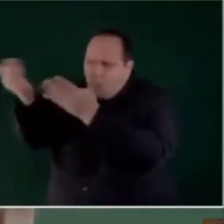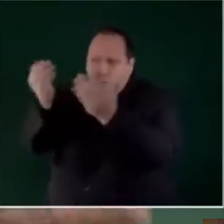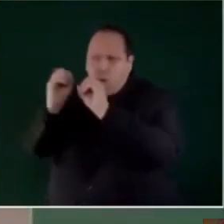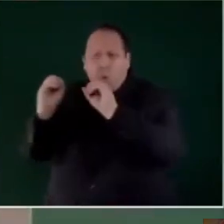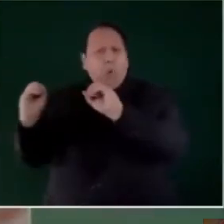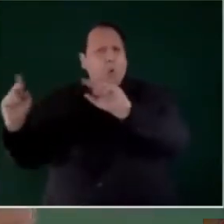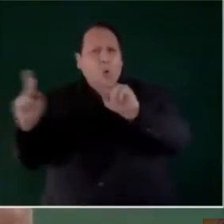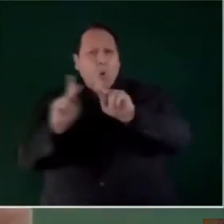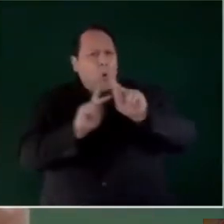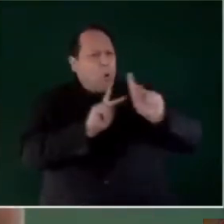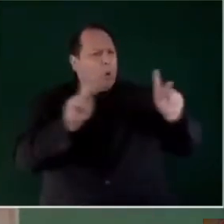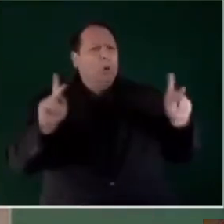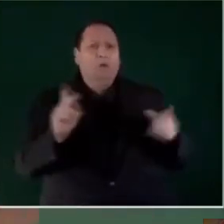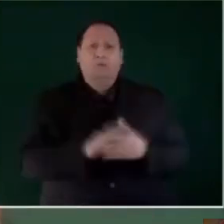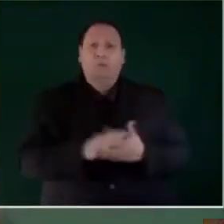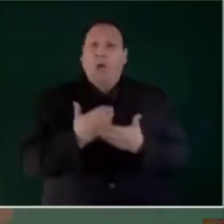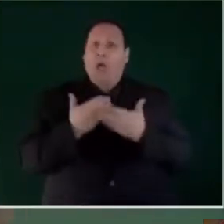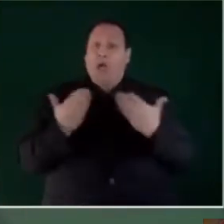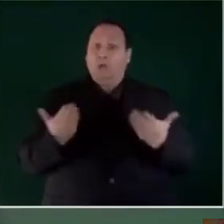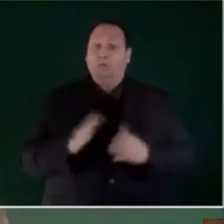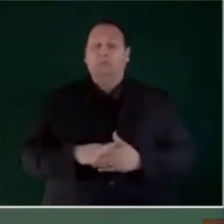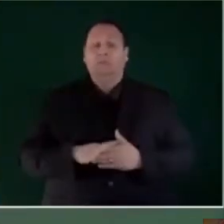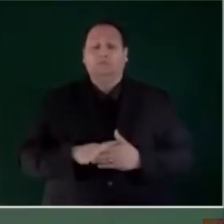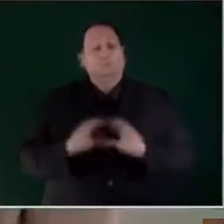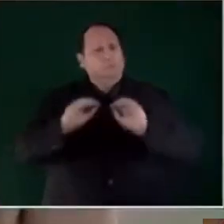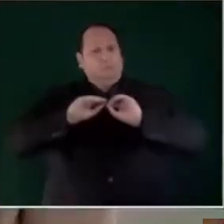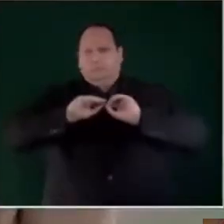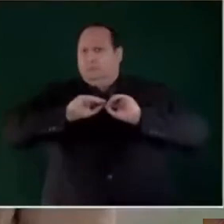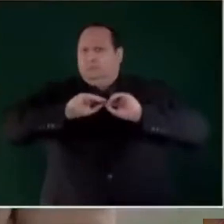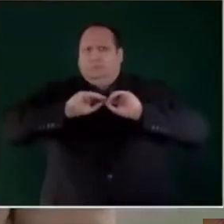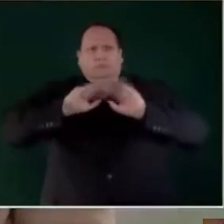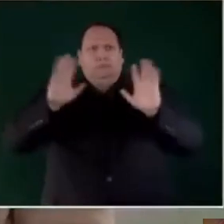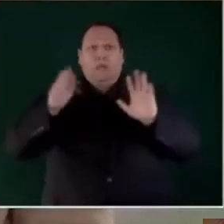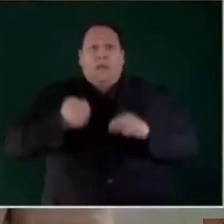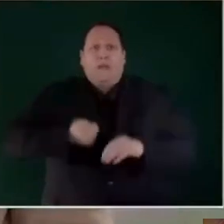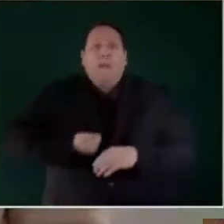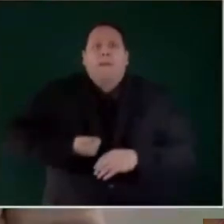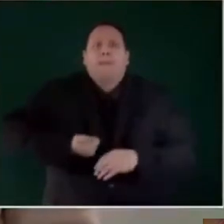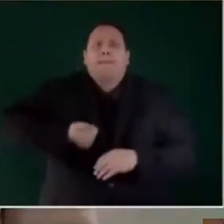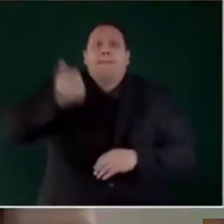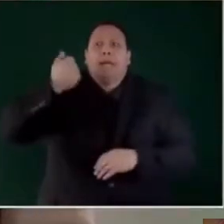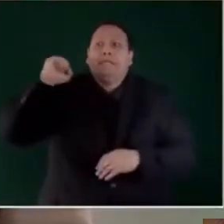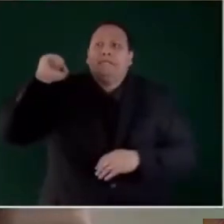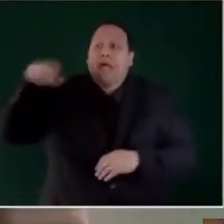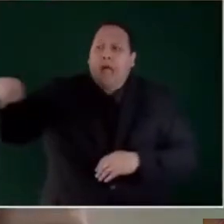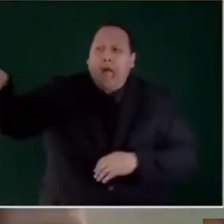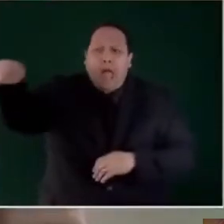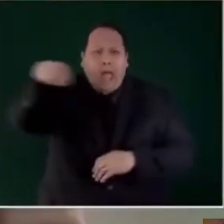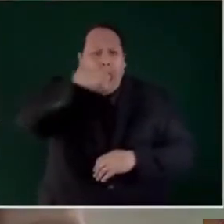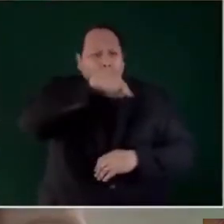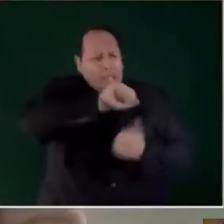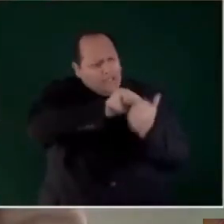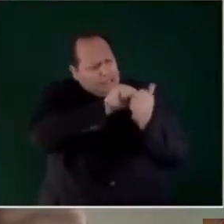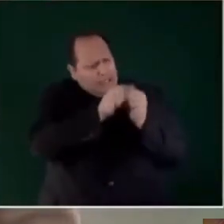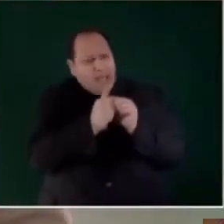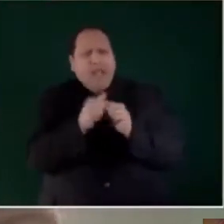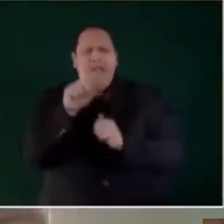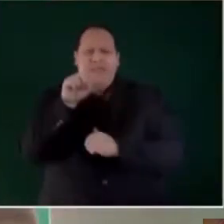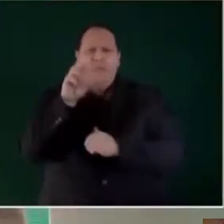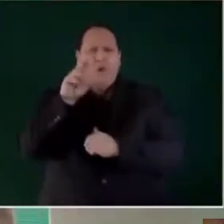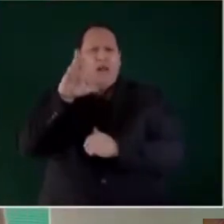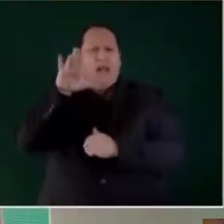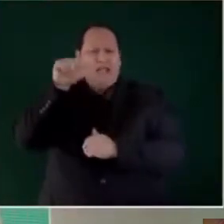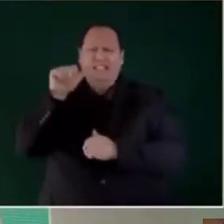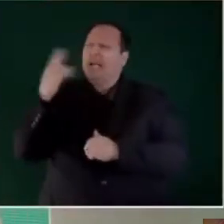Ahora, en efecto, se están democratizando por primera vez los sindicatos. ¿Qué está